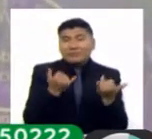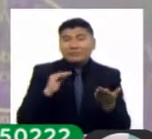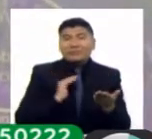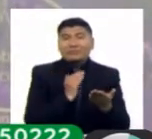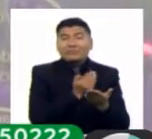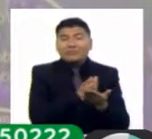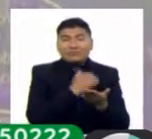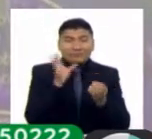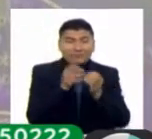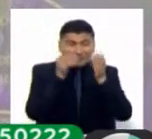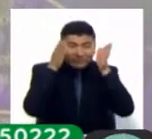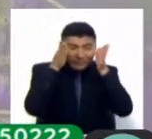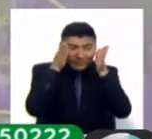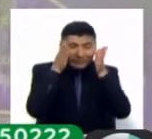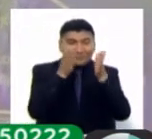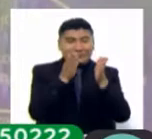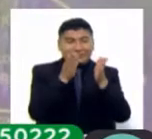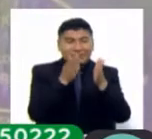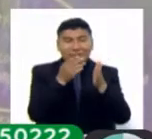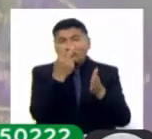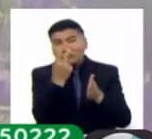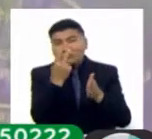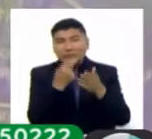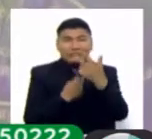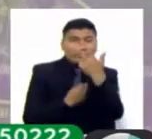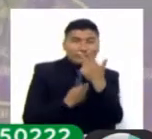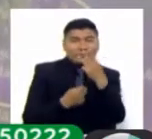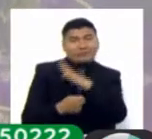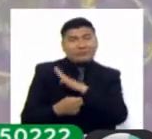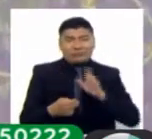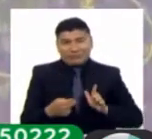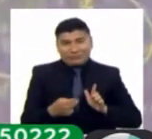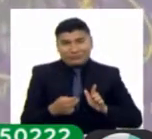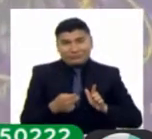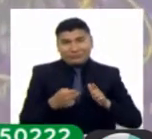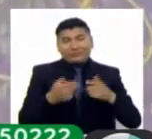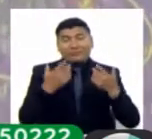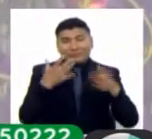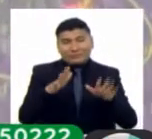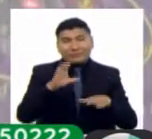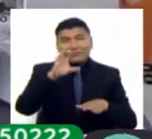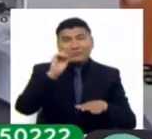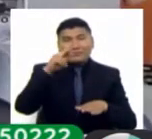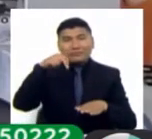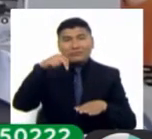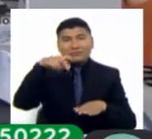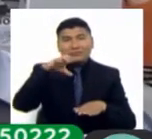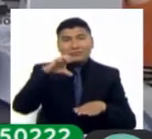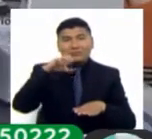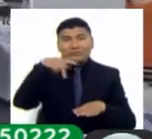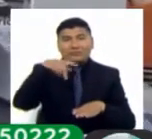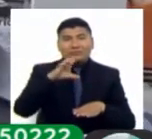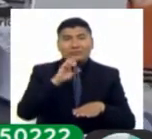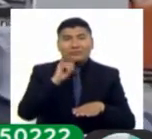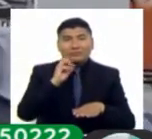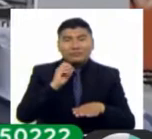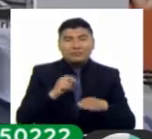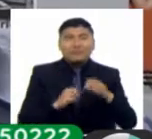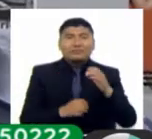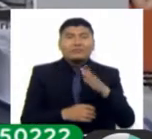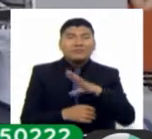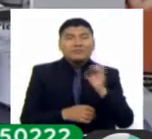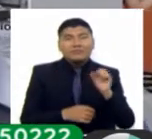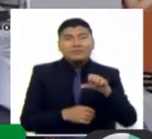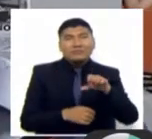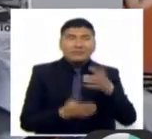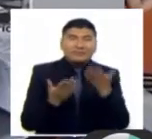mayor concentración va a ser en dos o tres municipios máximo. Entre ellos Concepción, San Ignacio y puede haber